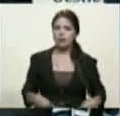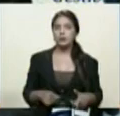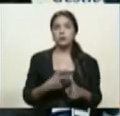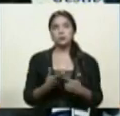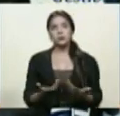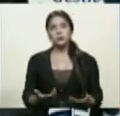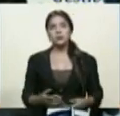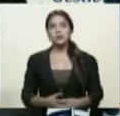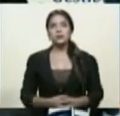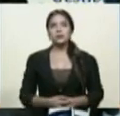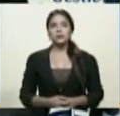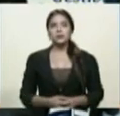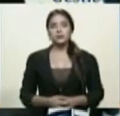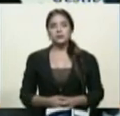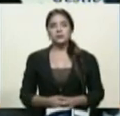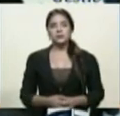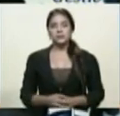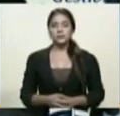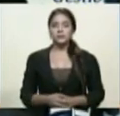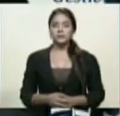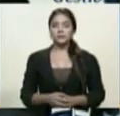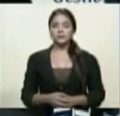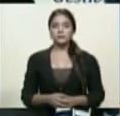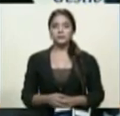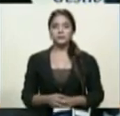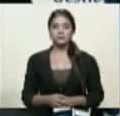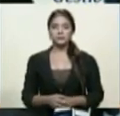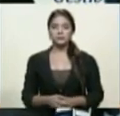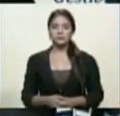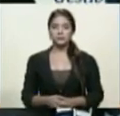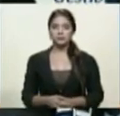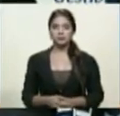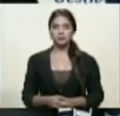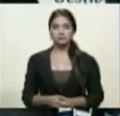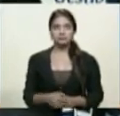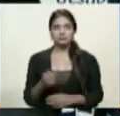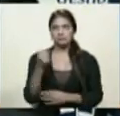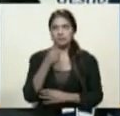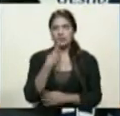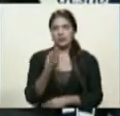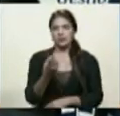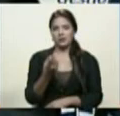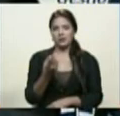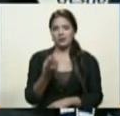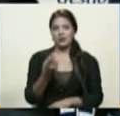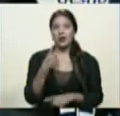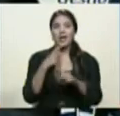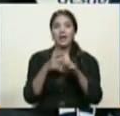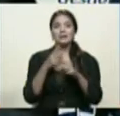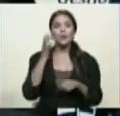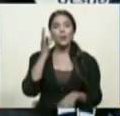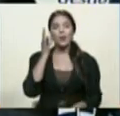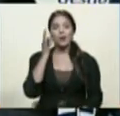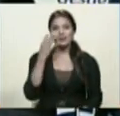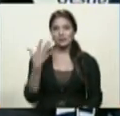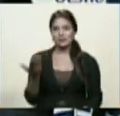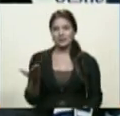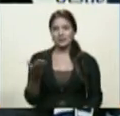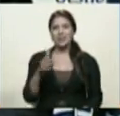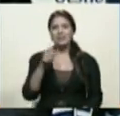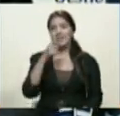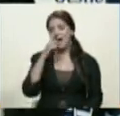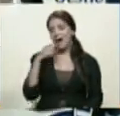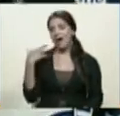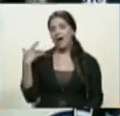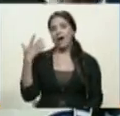tanto carece de toda validez lo que pueda decir una eficaz general de la república que en casi diez años